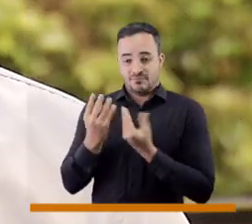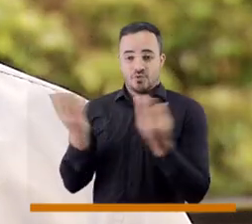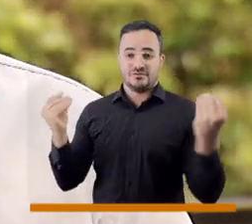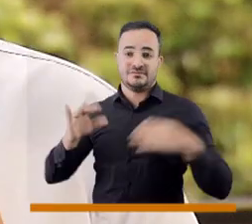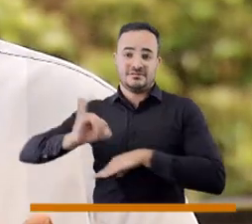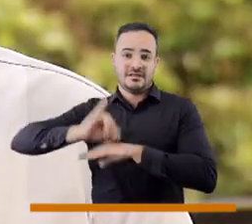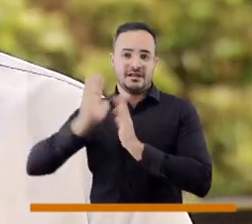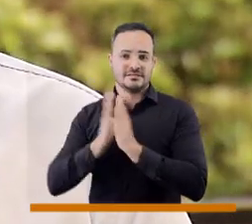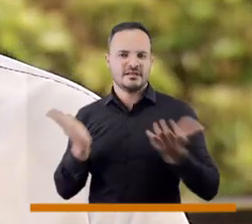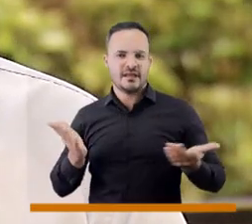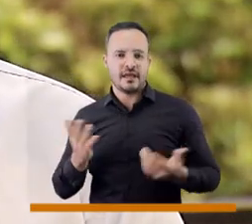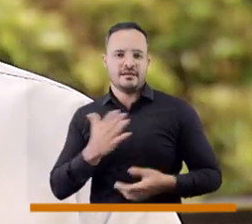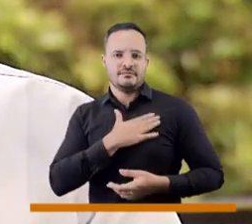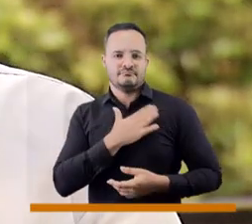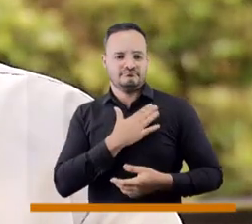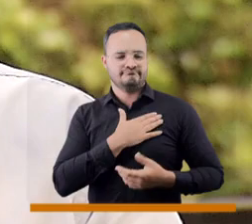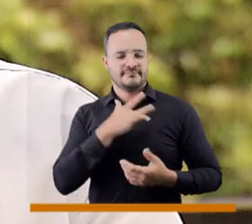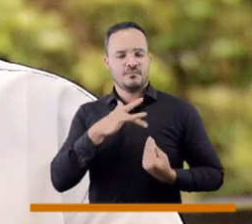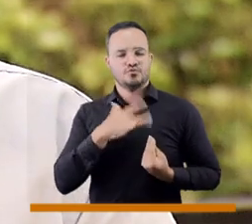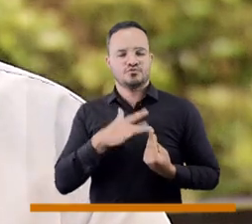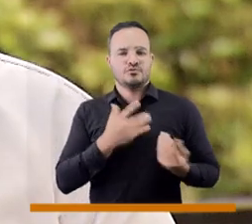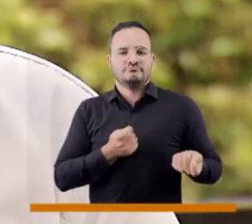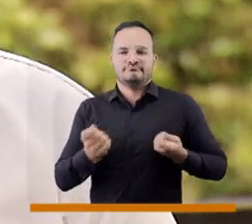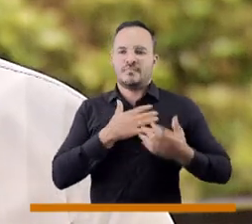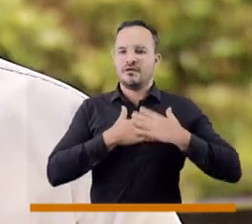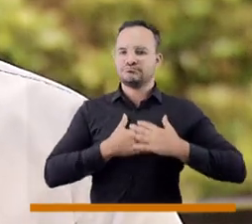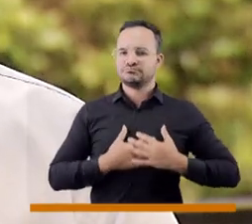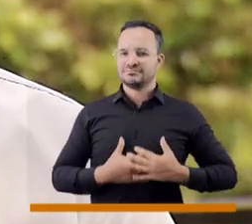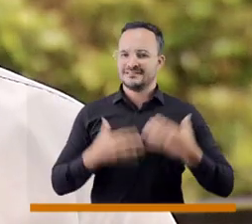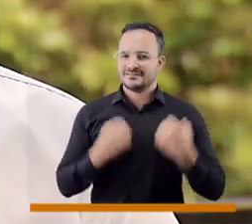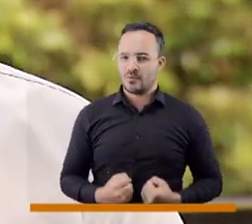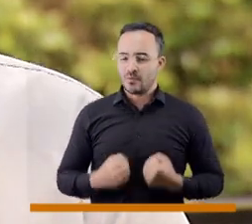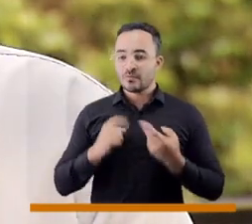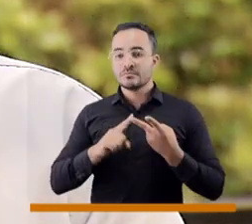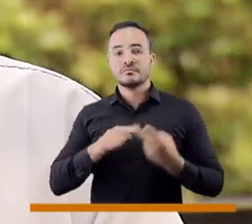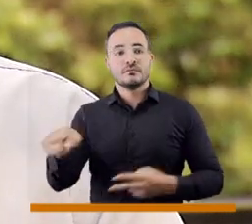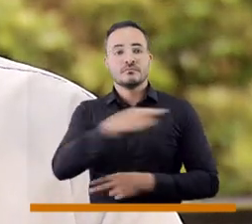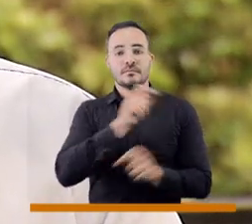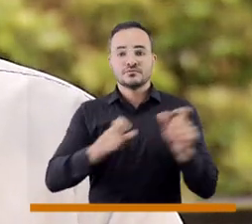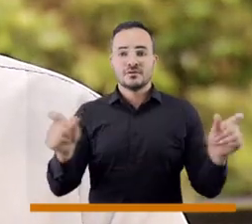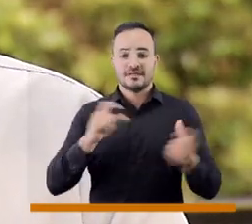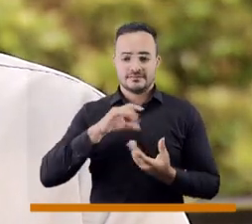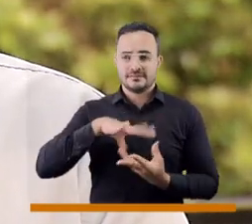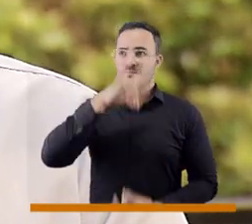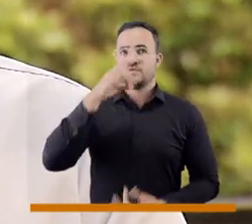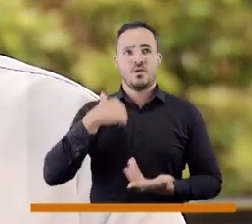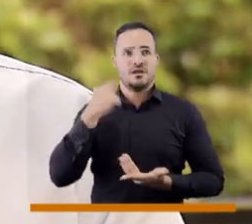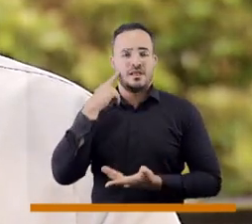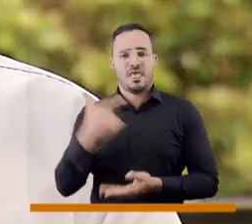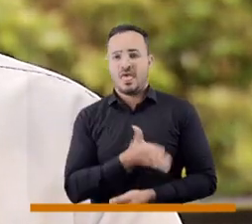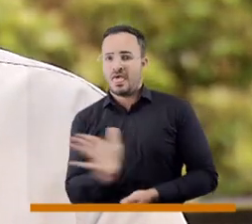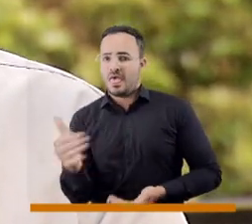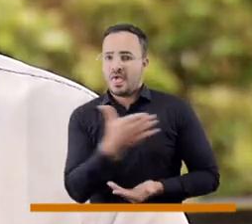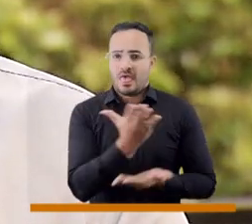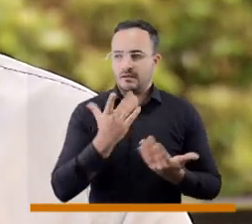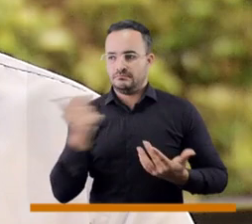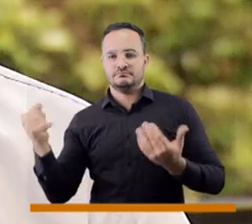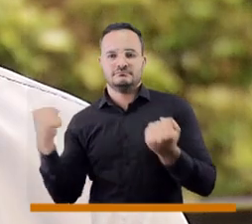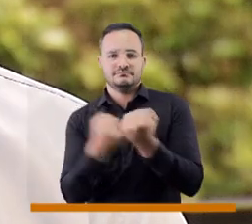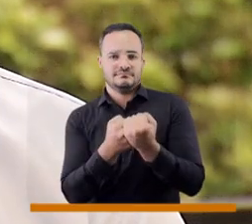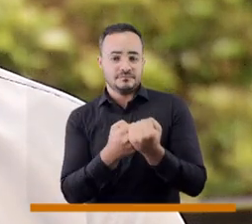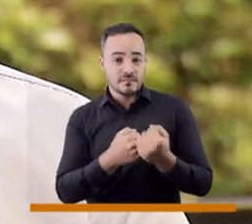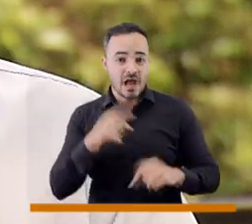social. Las iglesias generan principios y valores en el corazón del ser humano. Las iglesias y las entidades religiosas ayudan